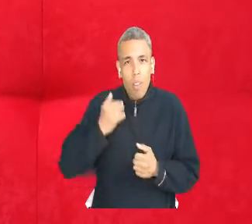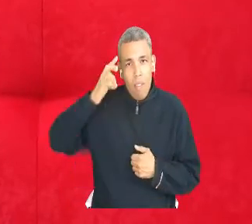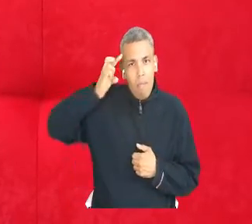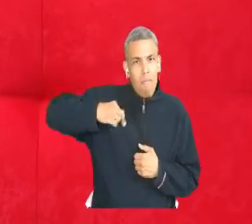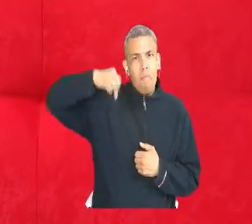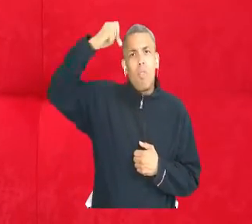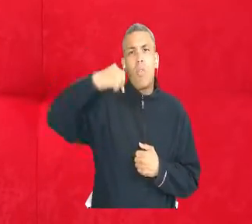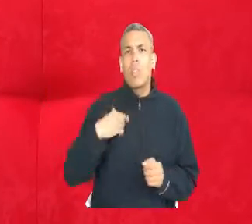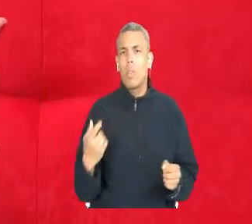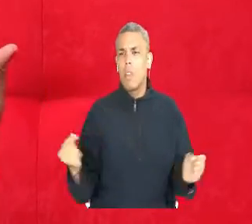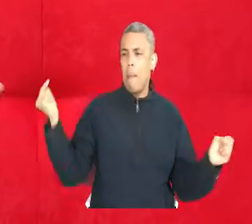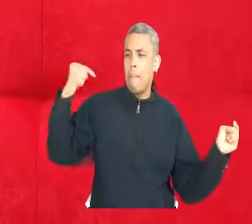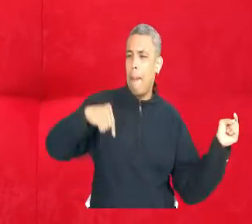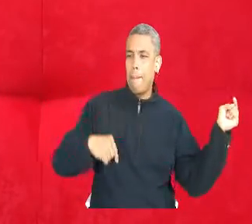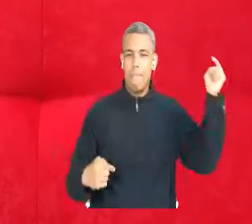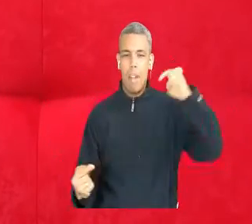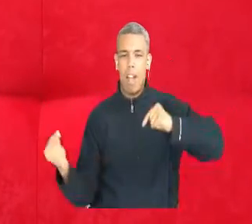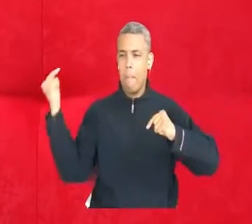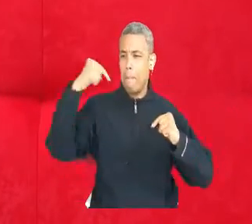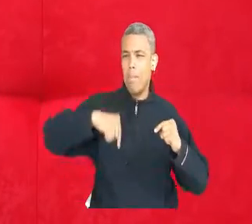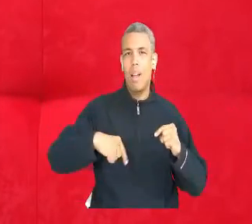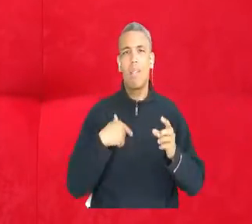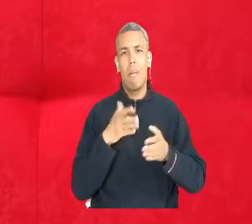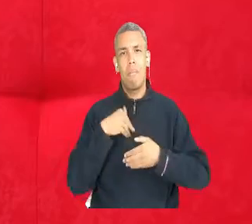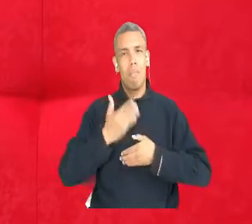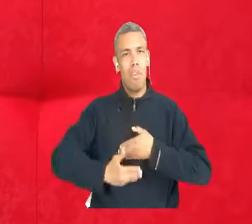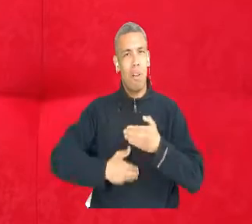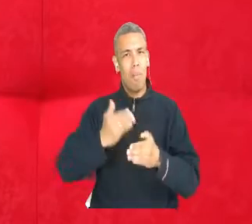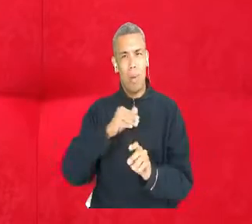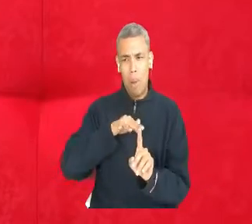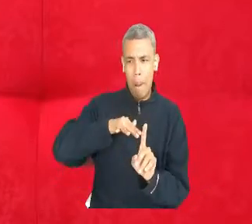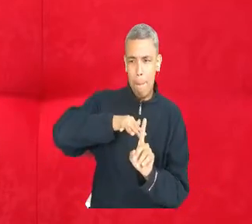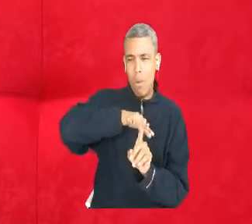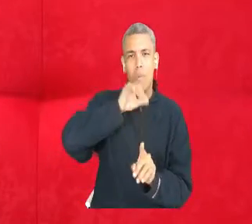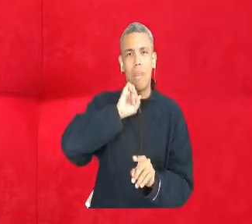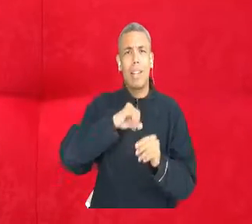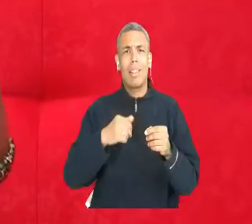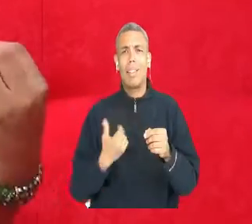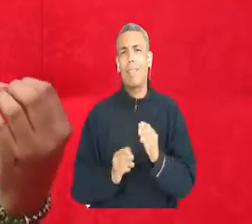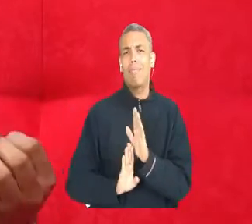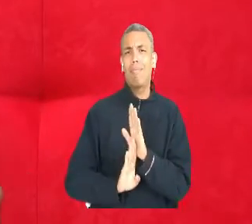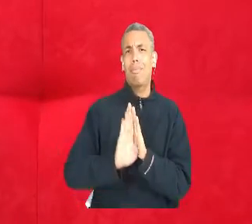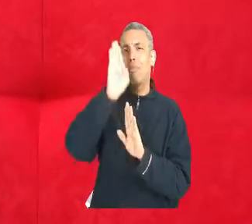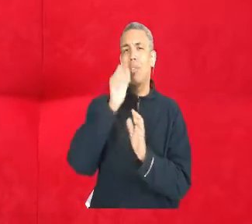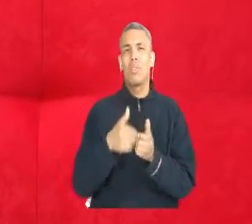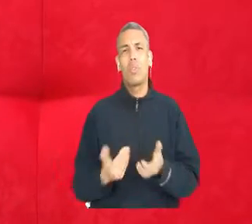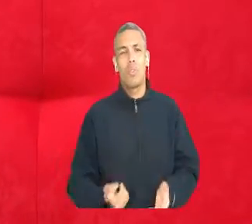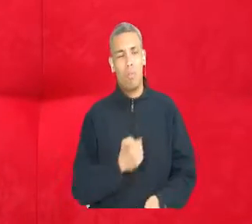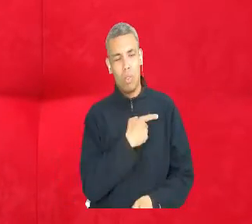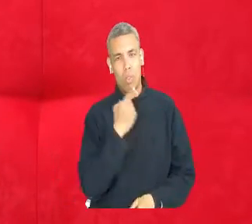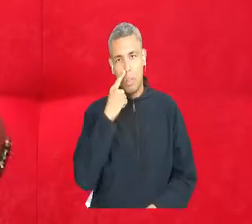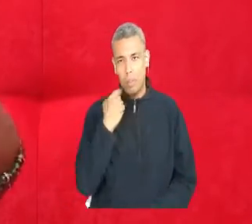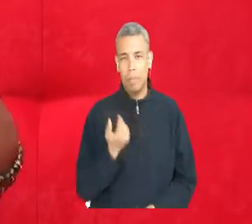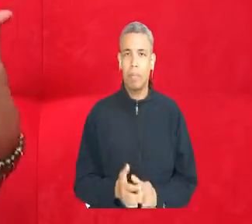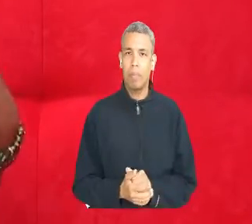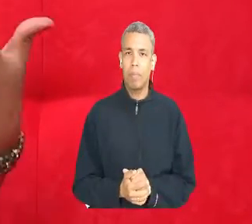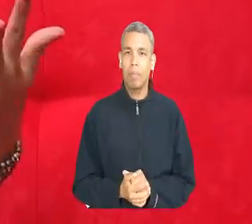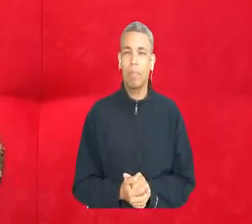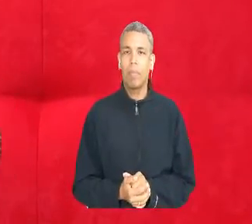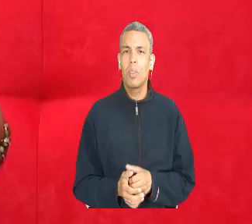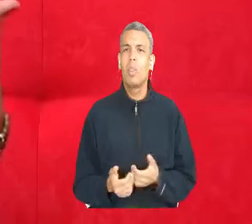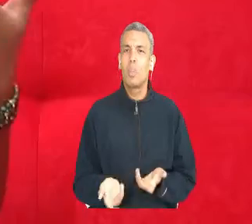llegando a ella y quienes poco a poco nos hacen crecer más cuéntenos un poco sobre esa hoja de vida suya chica ni hemos